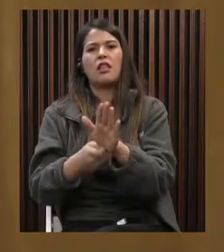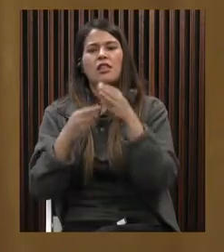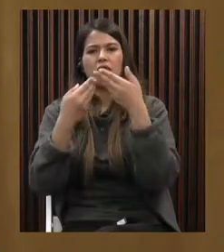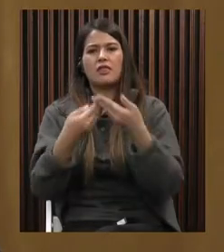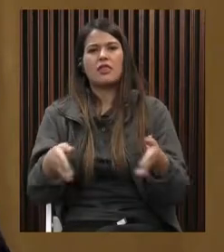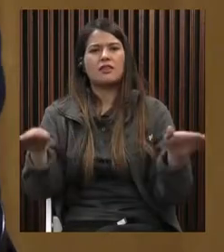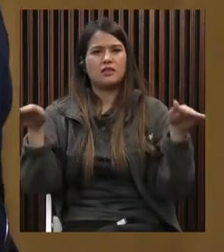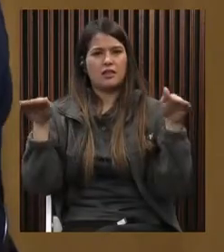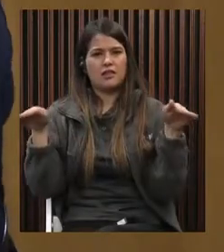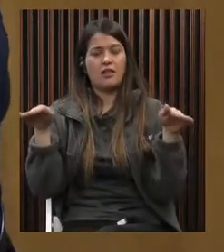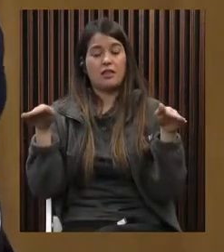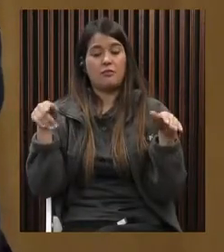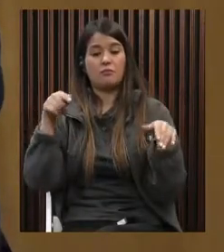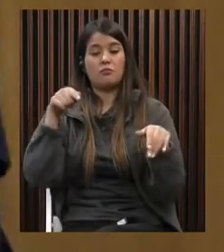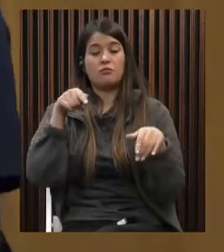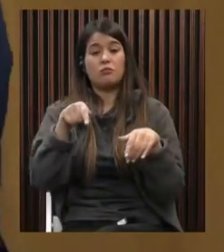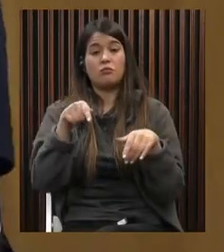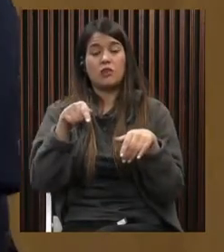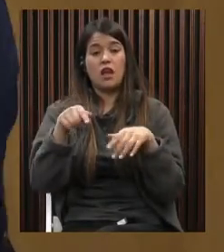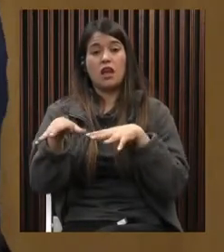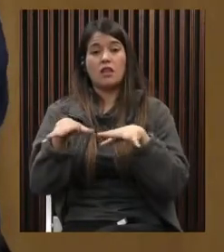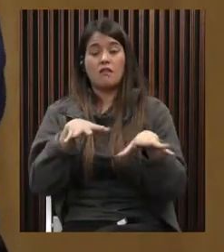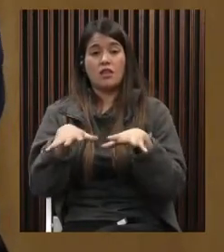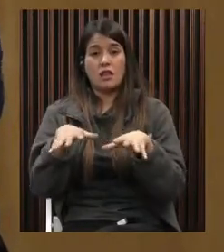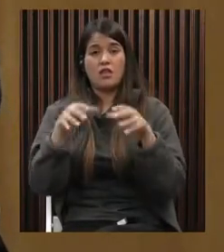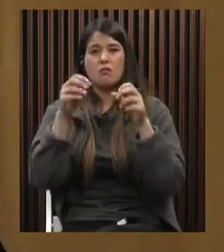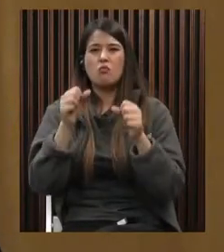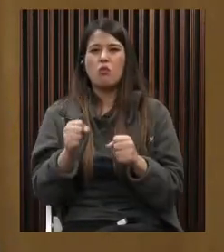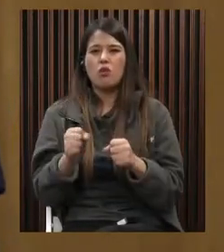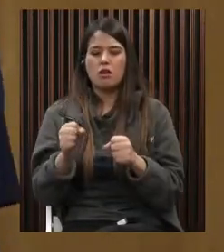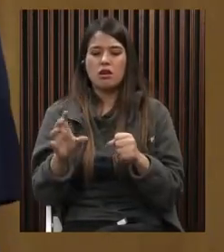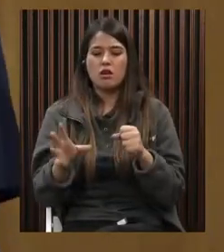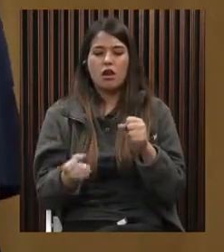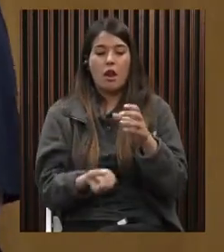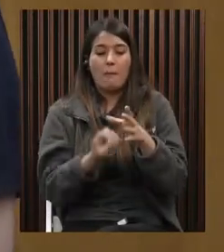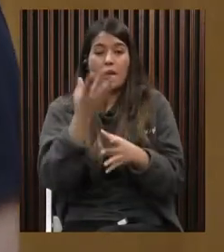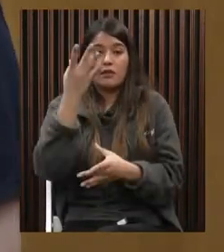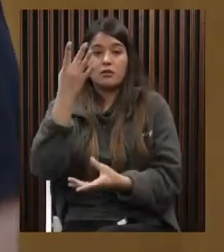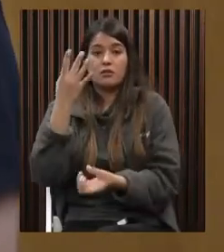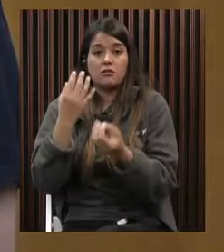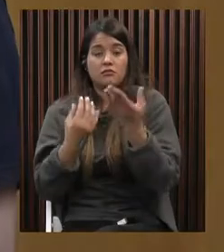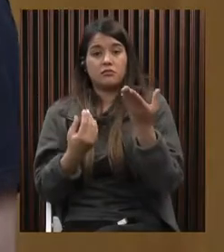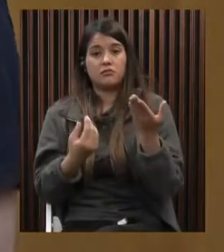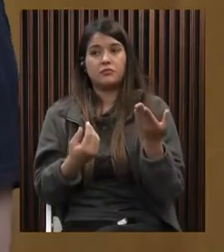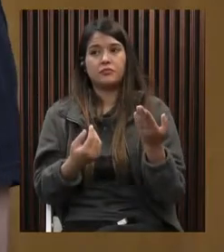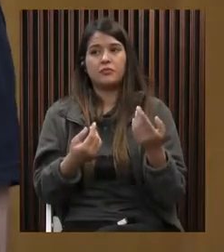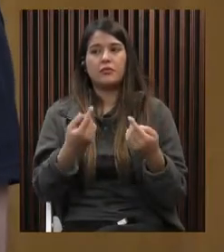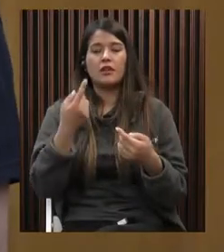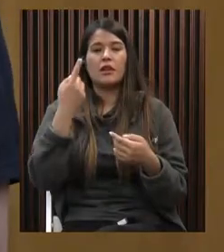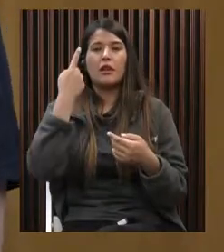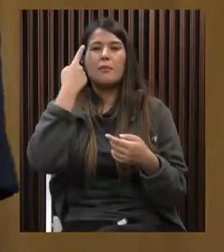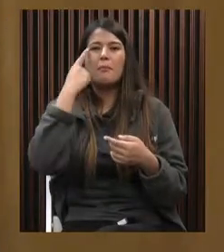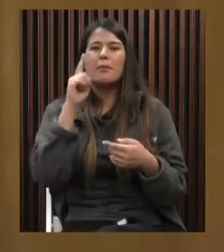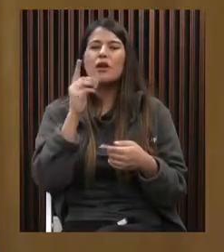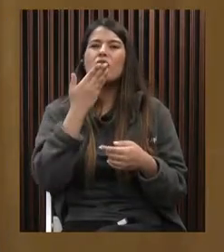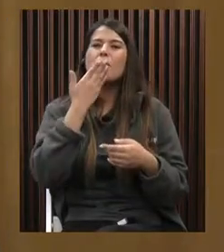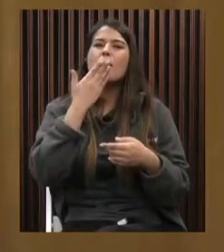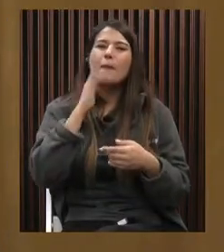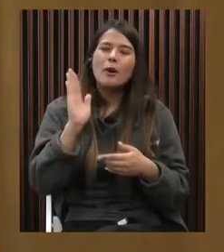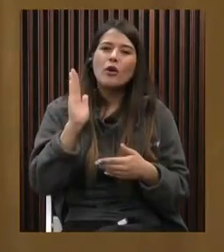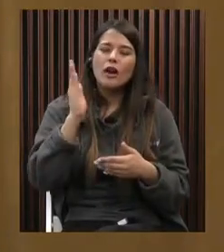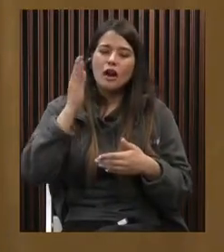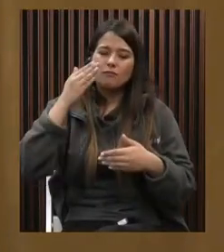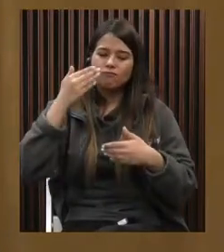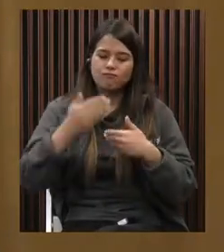en ese tipo de actividades pueden aparecer ahí sin que tú las necesites, pero claro, vamos a mejorar cada